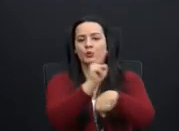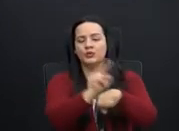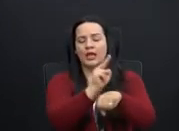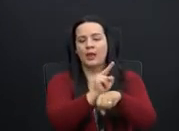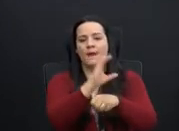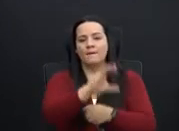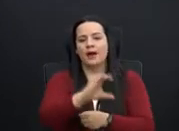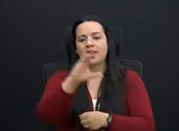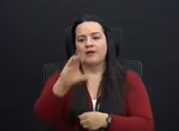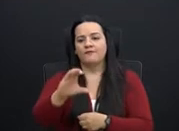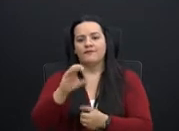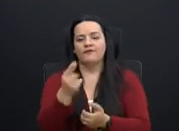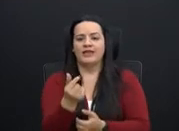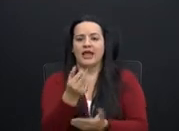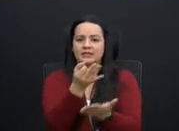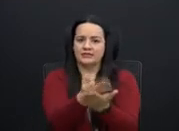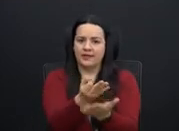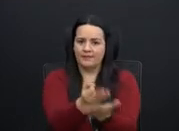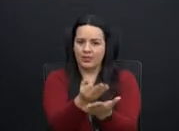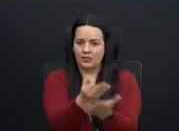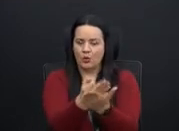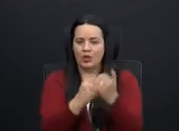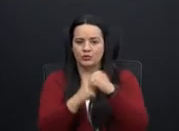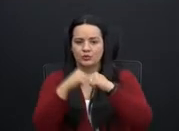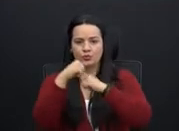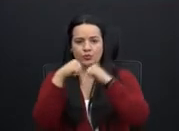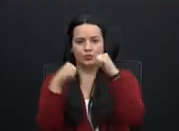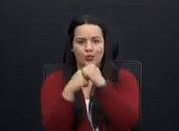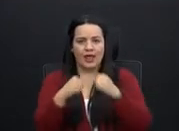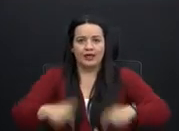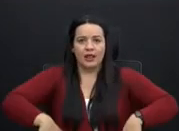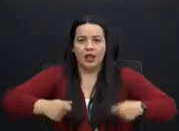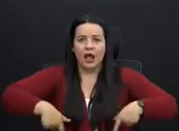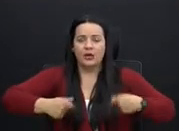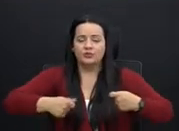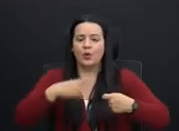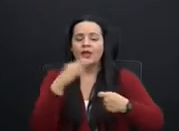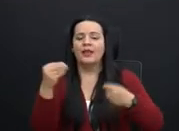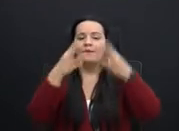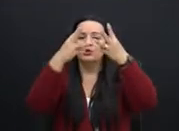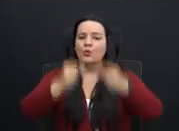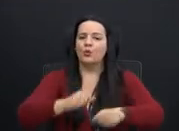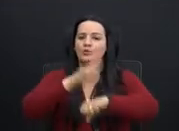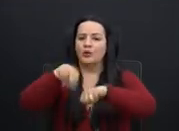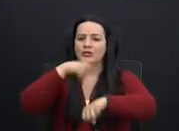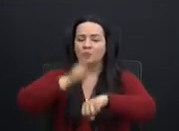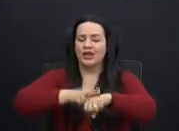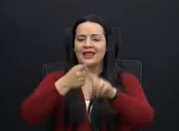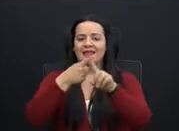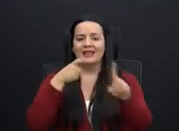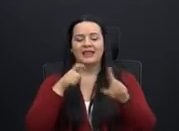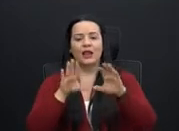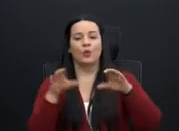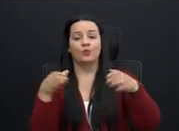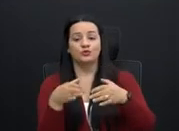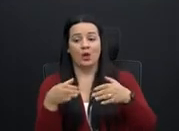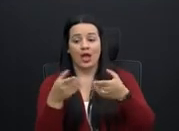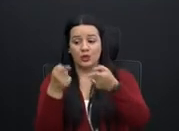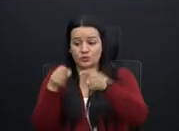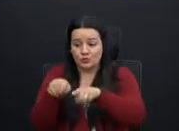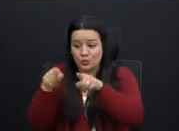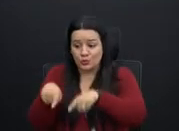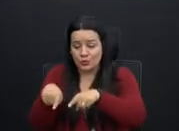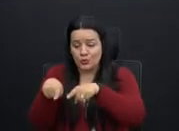la estructura de gasto del presupuesto nacional. Desde la Comisión de Asuntos Hacendarios discutimos